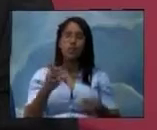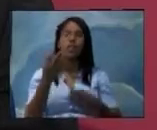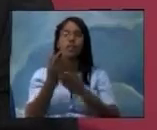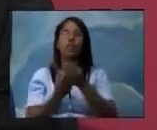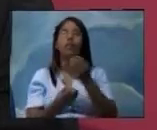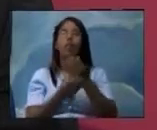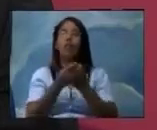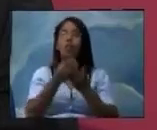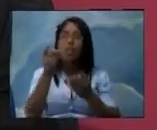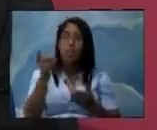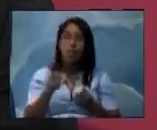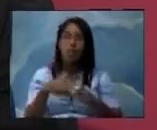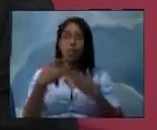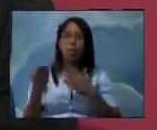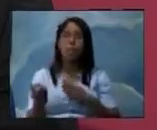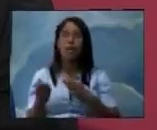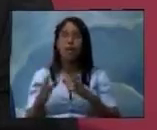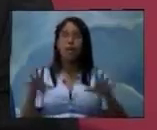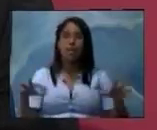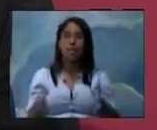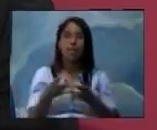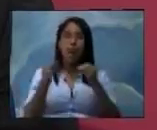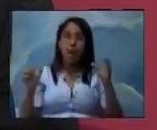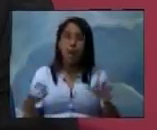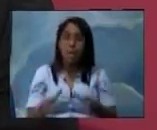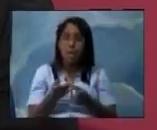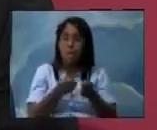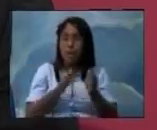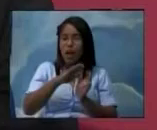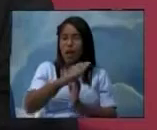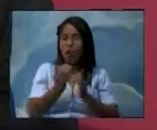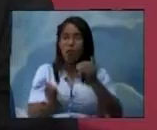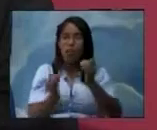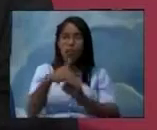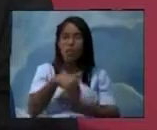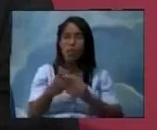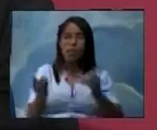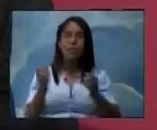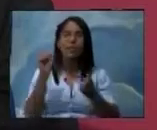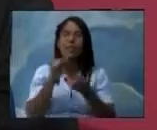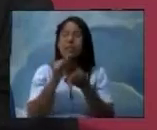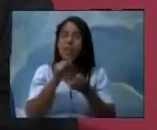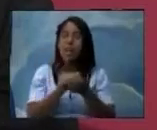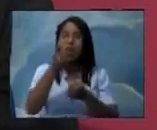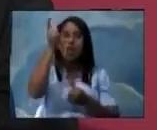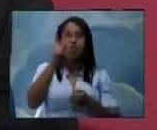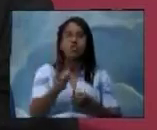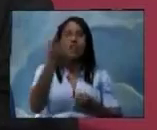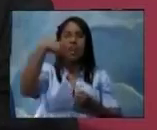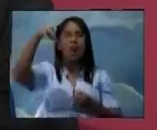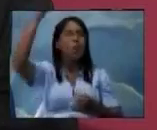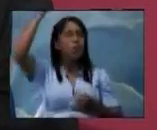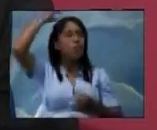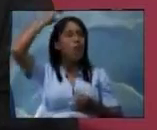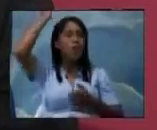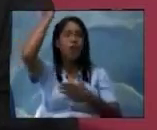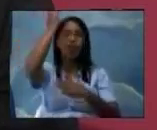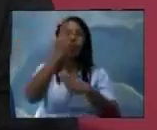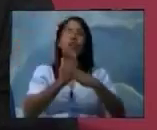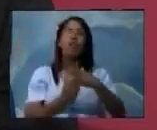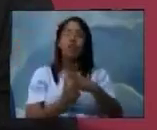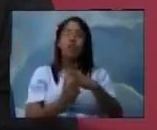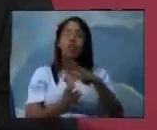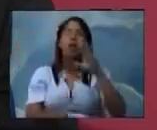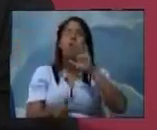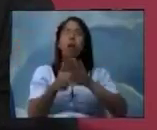en parte de barro cocido de alfarero y en parte de hierro, será un reino dividido,